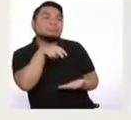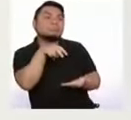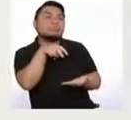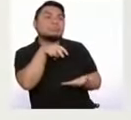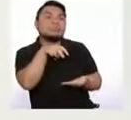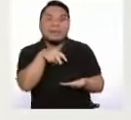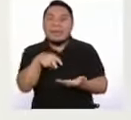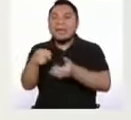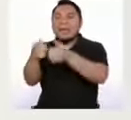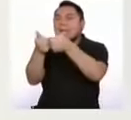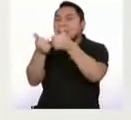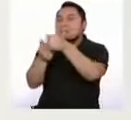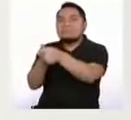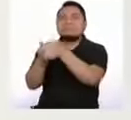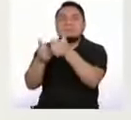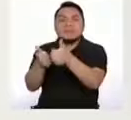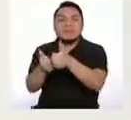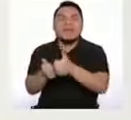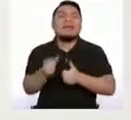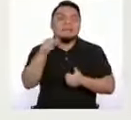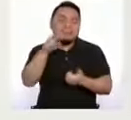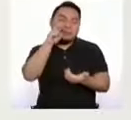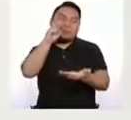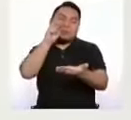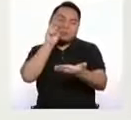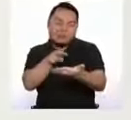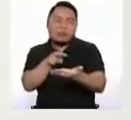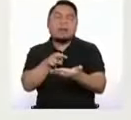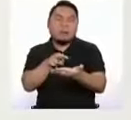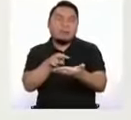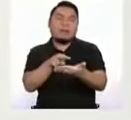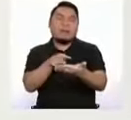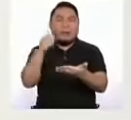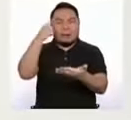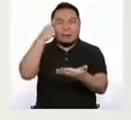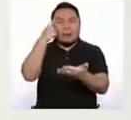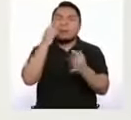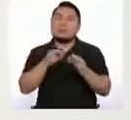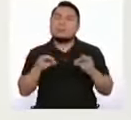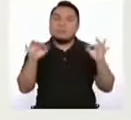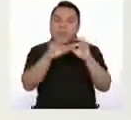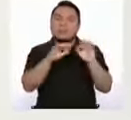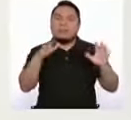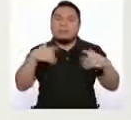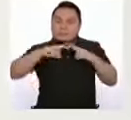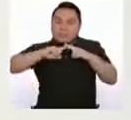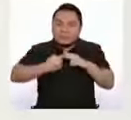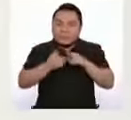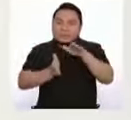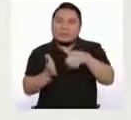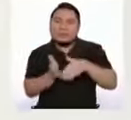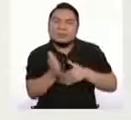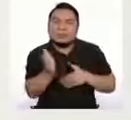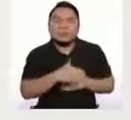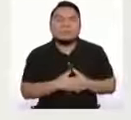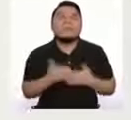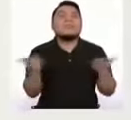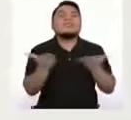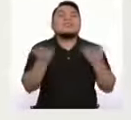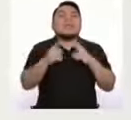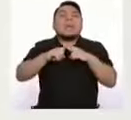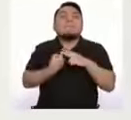¡Muy bien! Identificar los lugares clave para poder empezar el recorrido. ¿Dónde empezaron